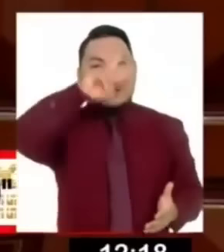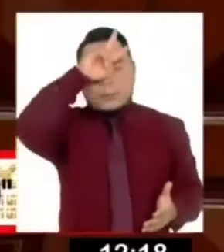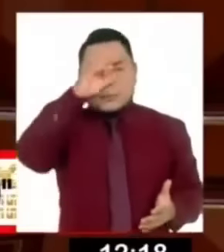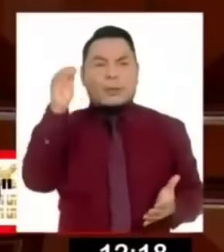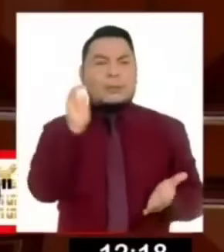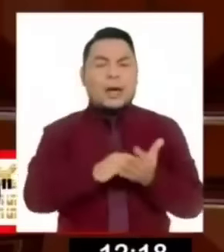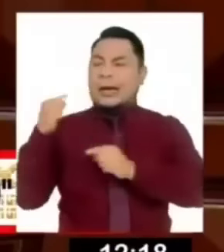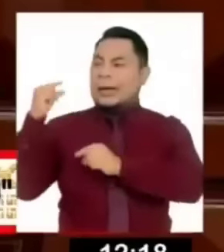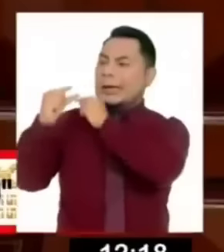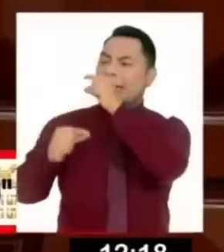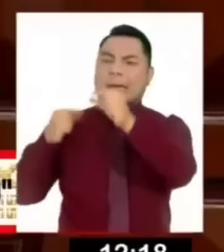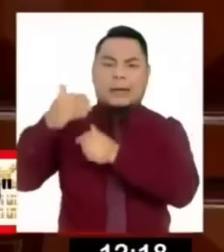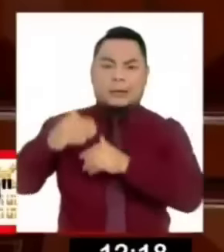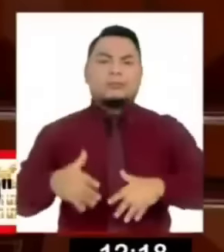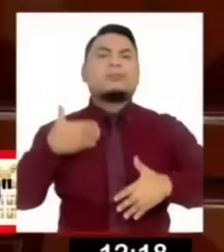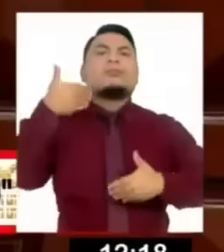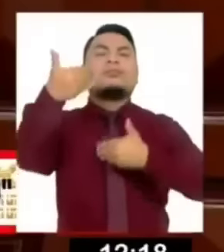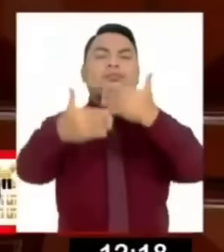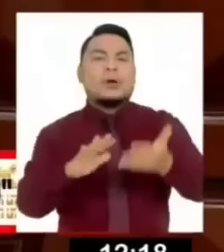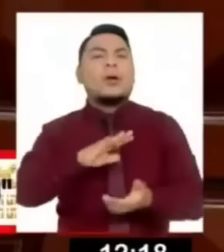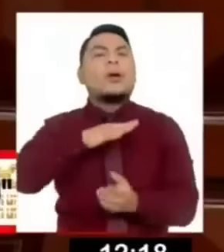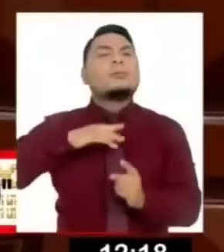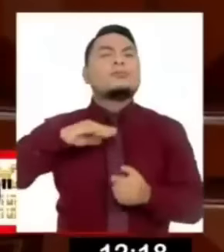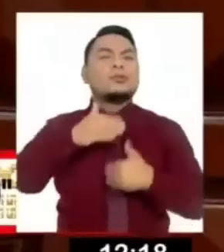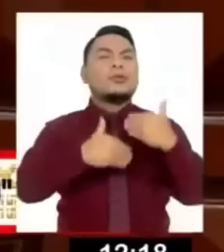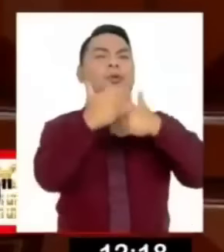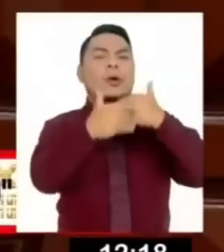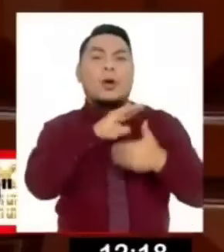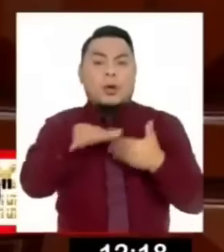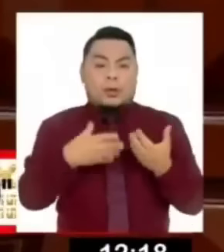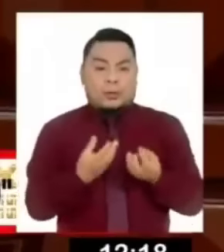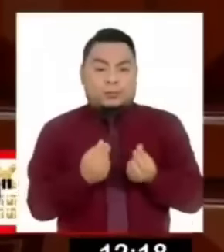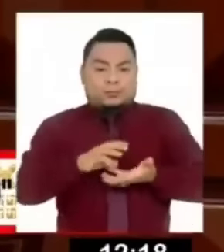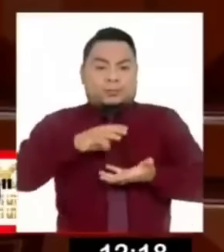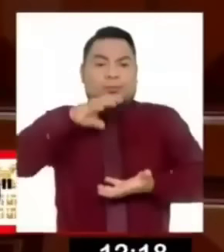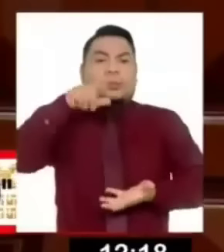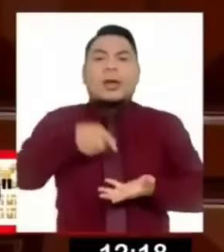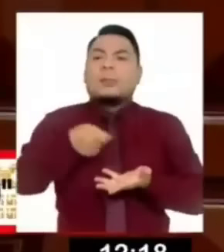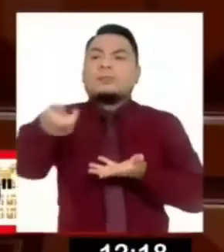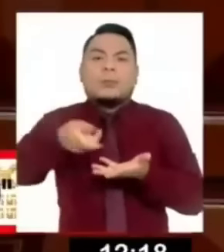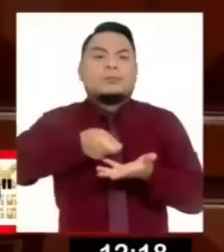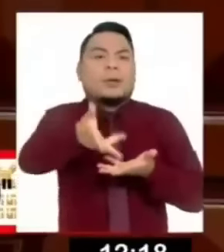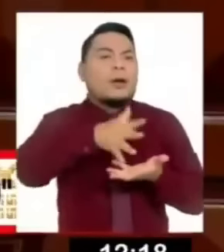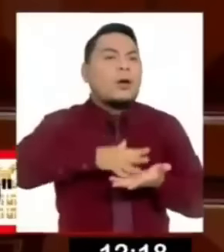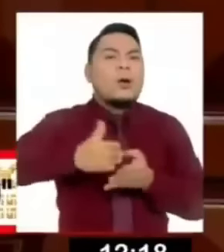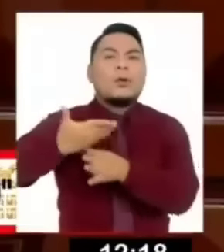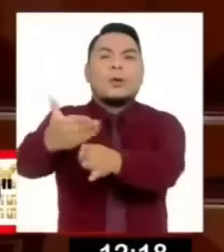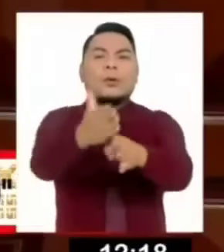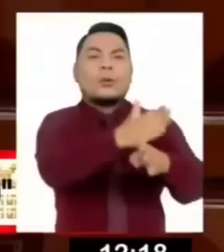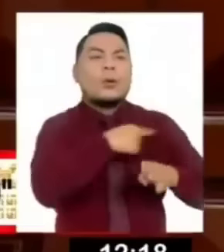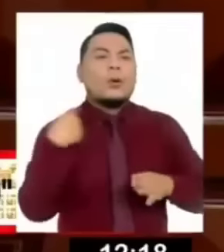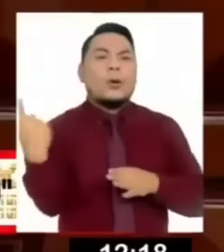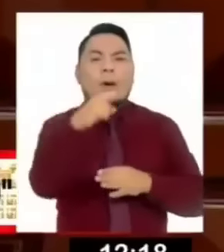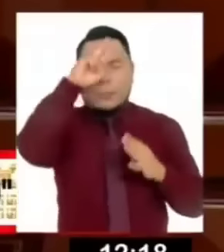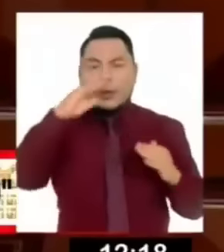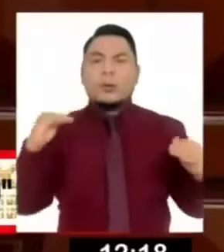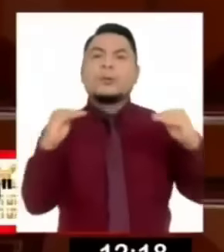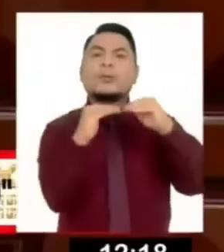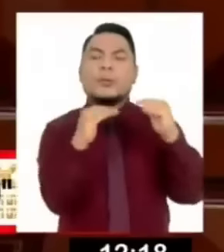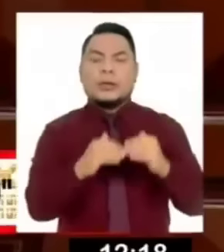mayor generación de riqueza y bienestar se distribuya de manera equitativa entre todos los peruanos.